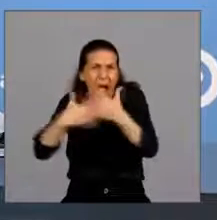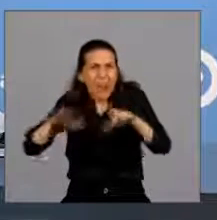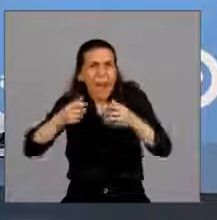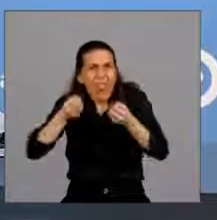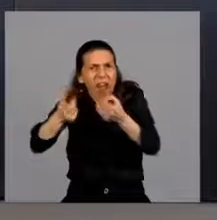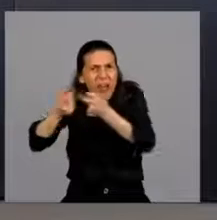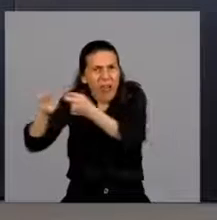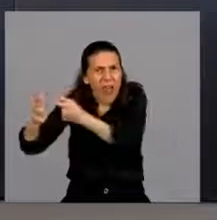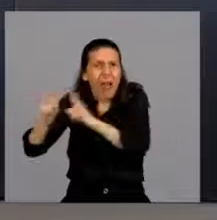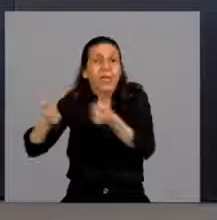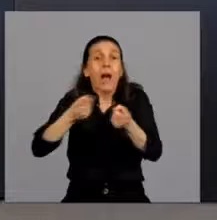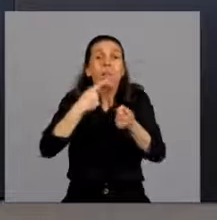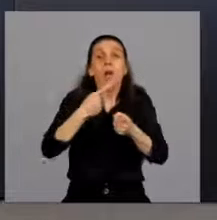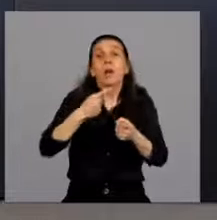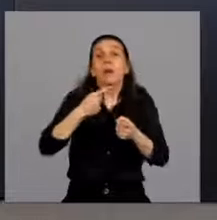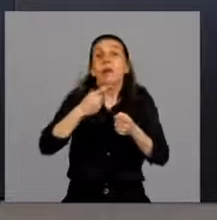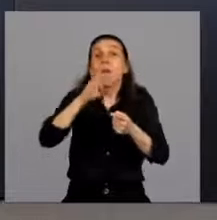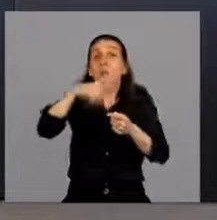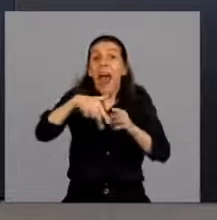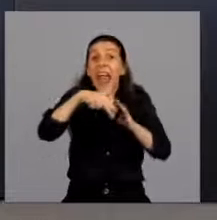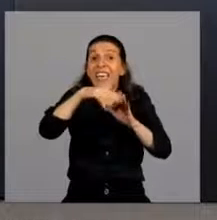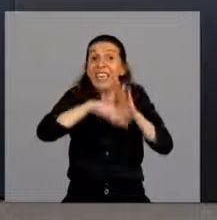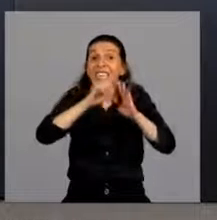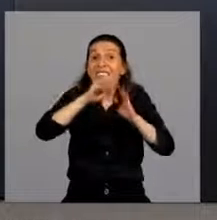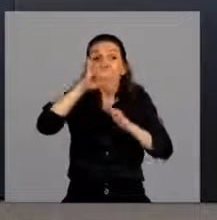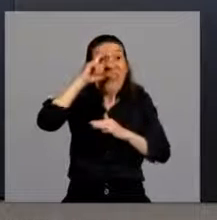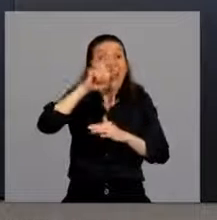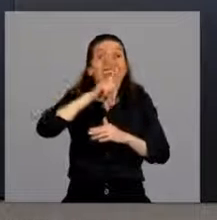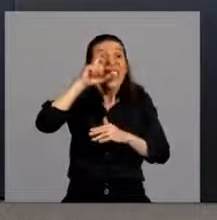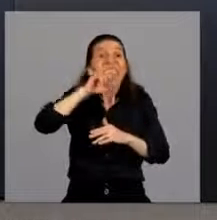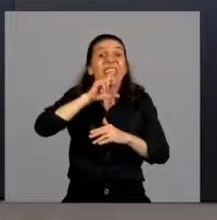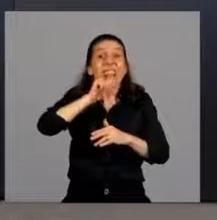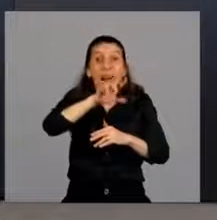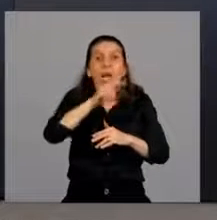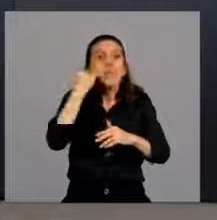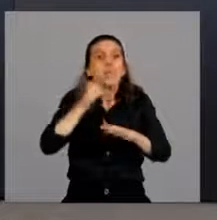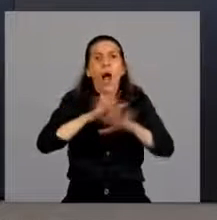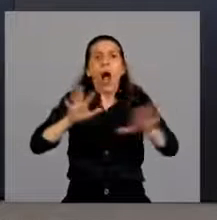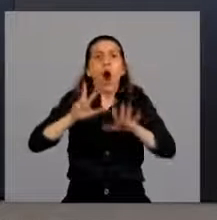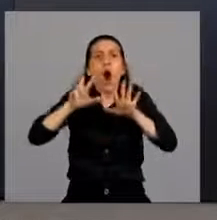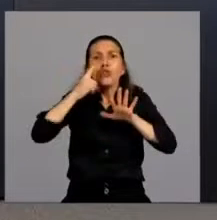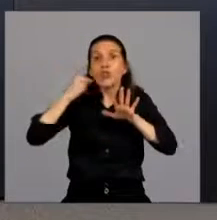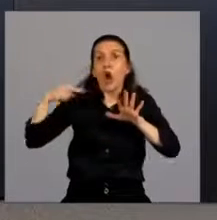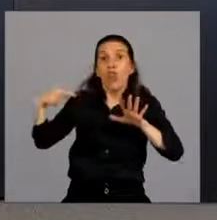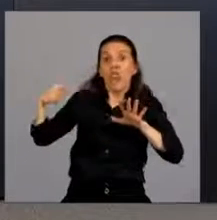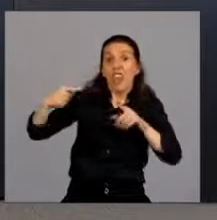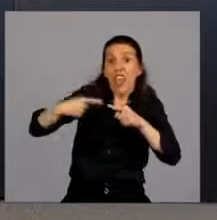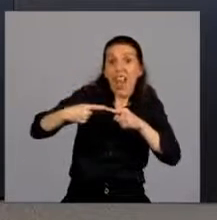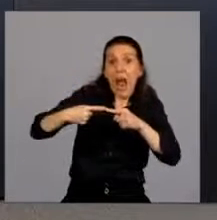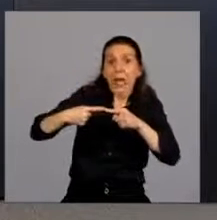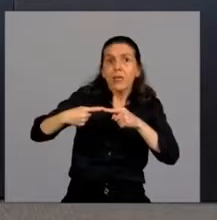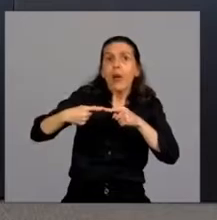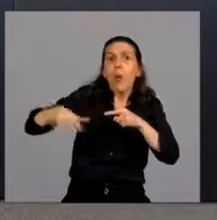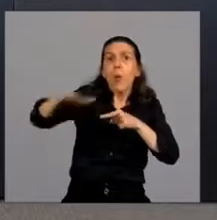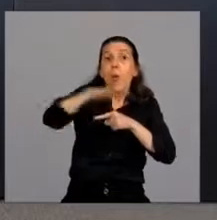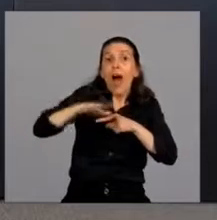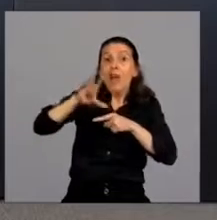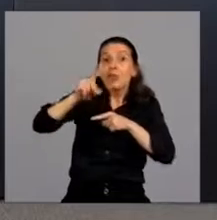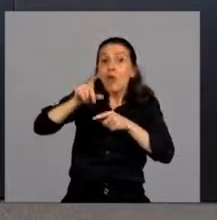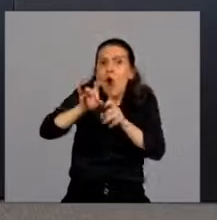una vez más la importancia del plan Detectar, ya llevamos 8 días seguidos donde los casos nuevos en la 31 vienen